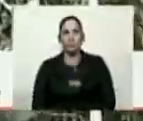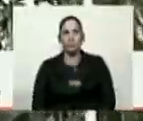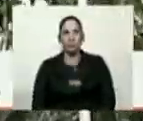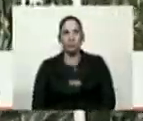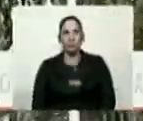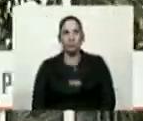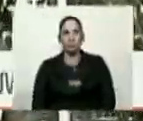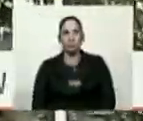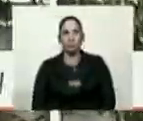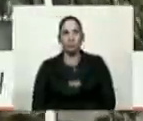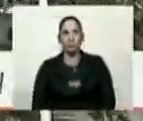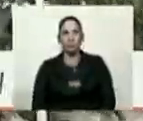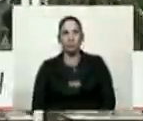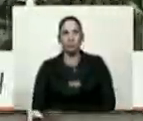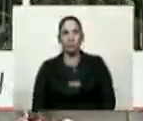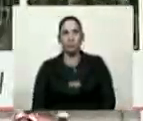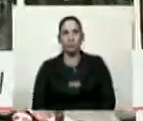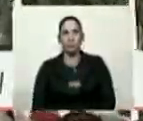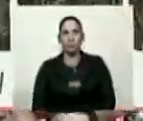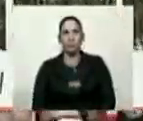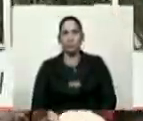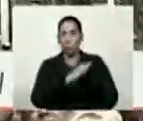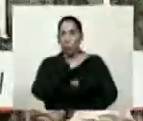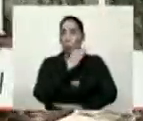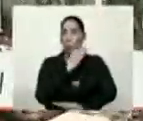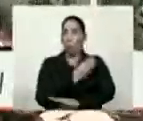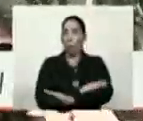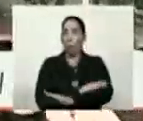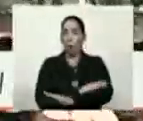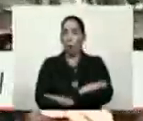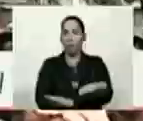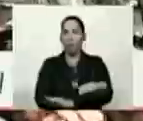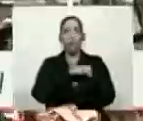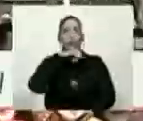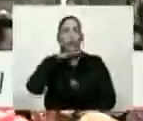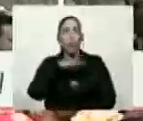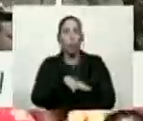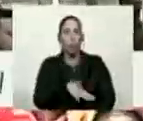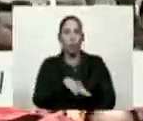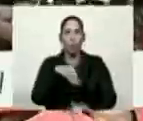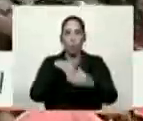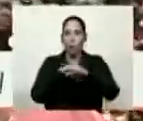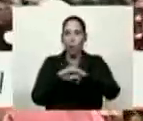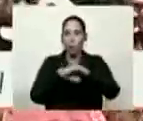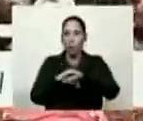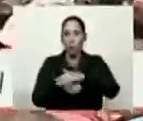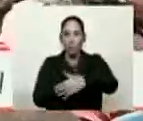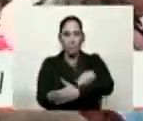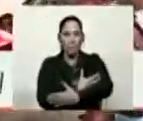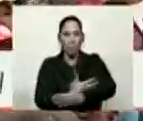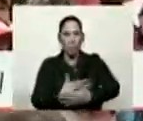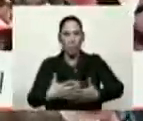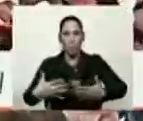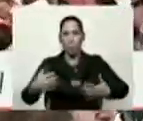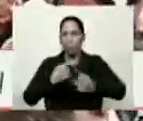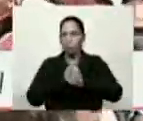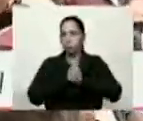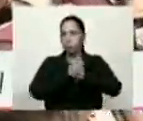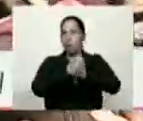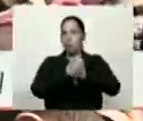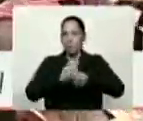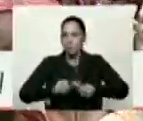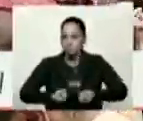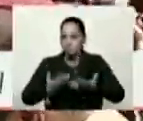de la Casa Fuerte. La historia acumulada de sangre, de amor, de entrega,